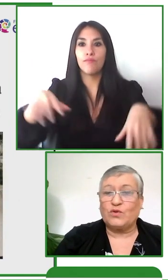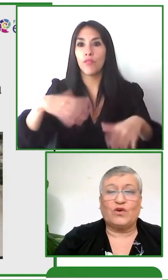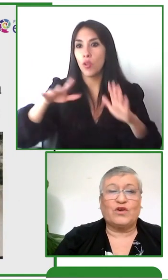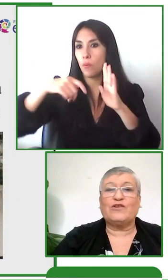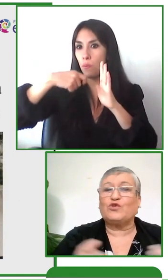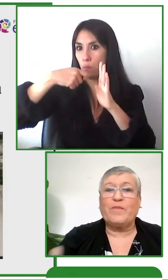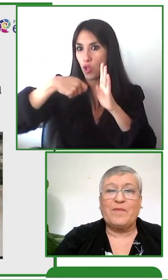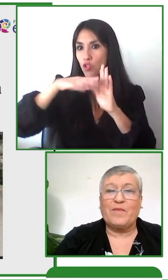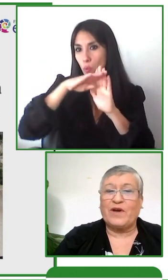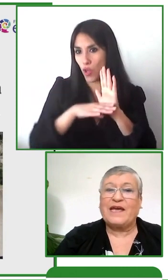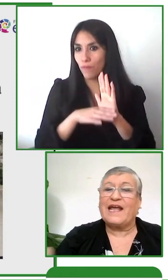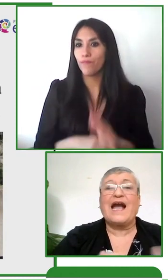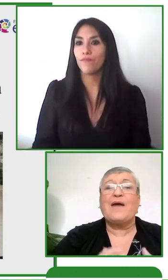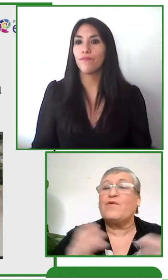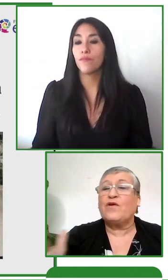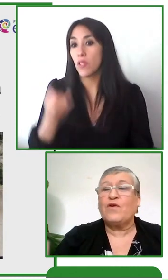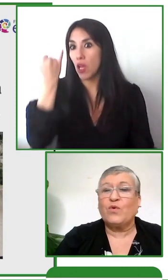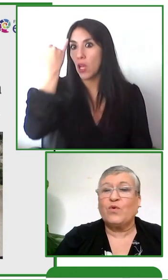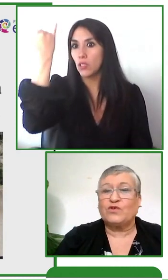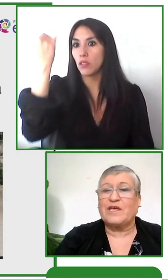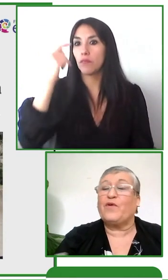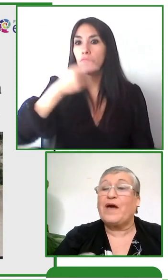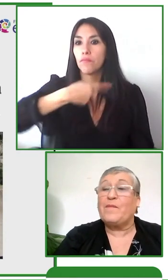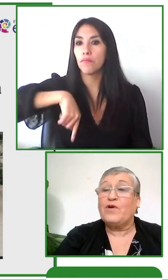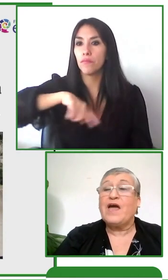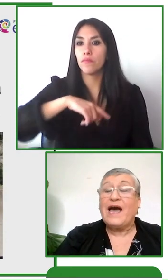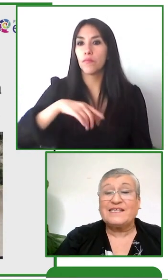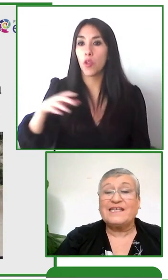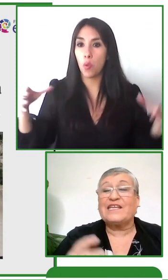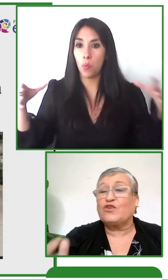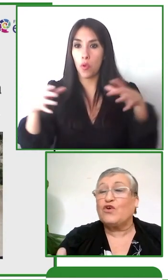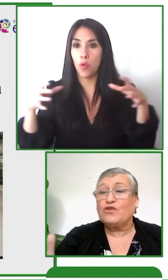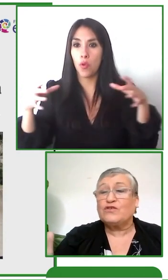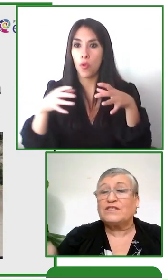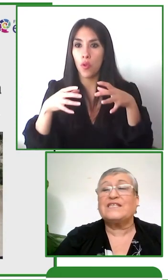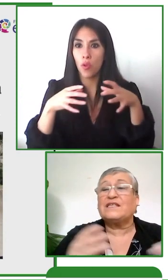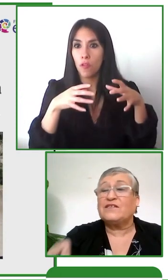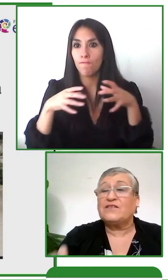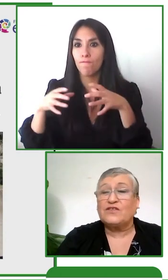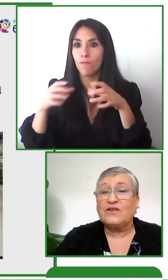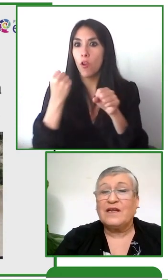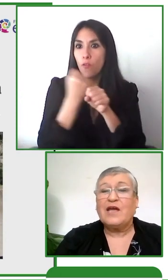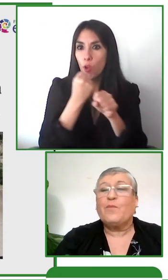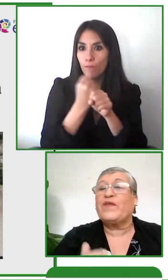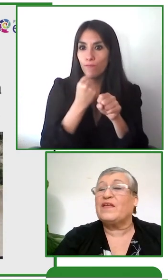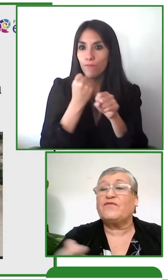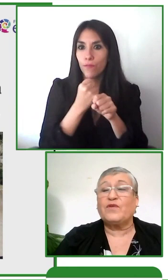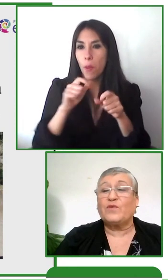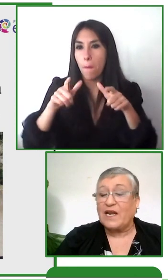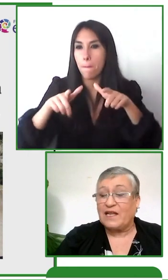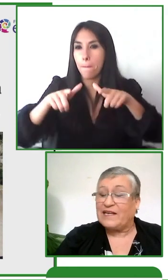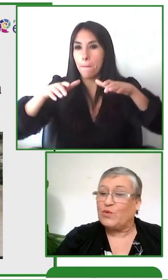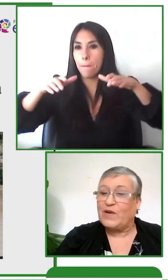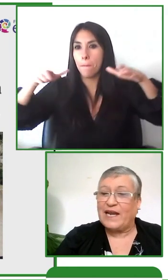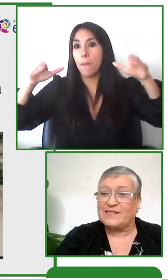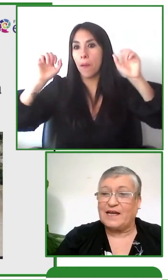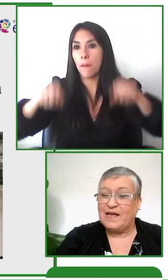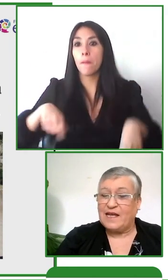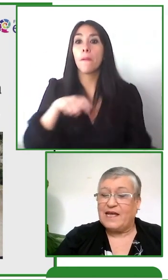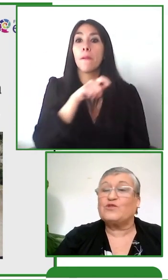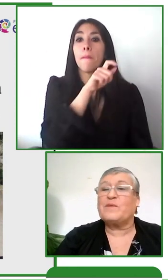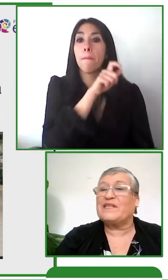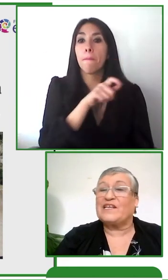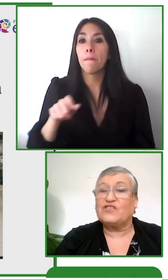trabajemos juntos, que nos sumemos, que crezcamos en conjunto, que podamos hacer que todos, sin distinción, puedan disfrutar de la